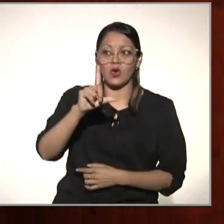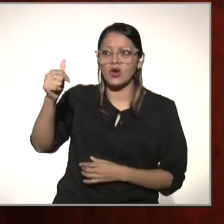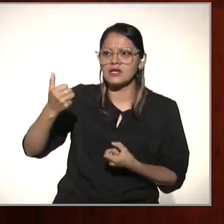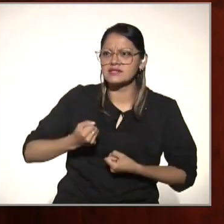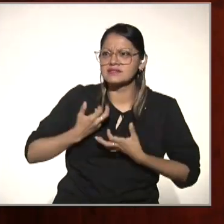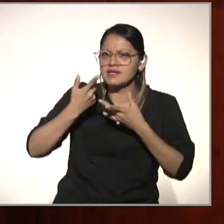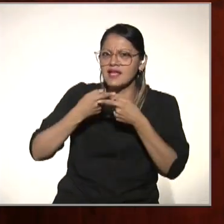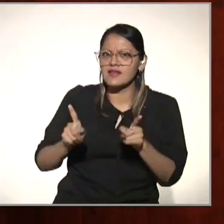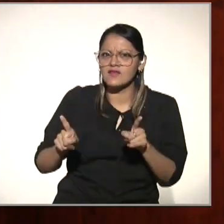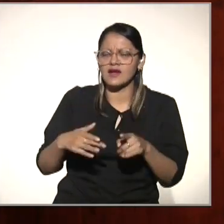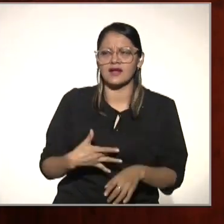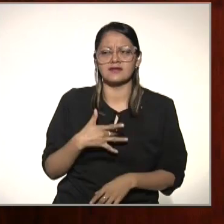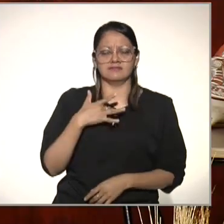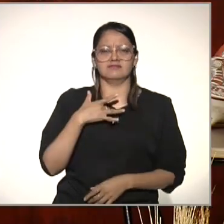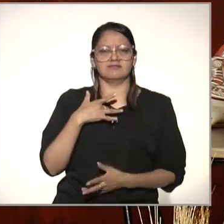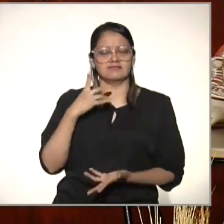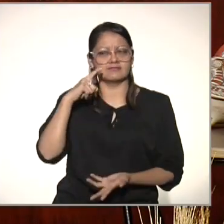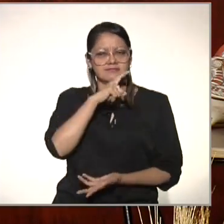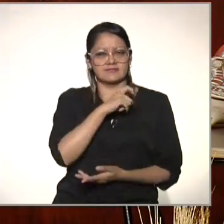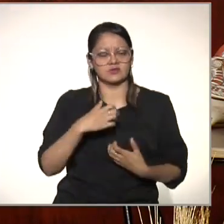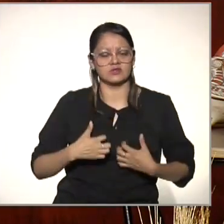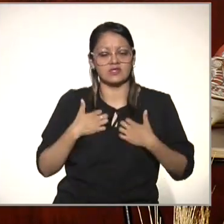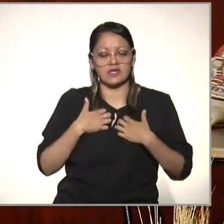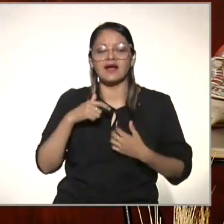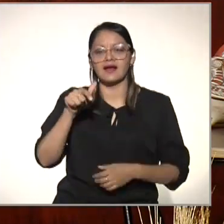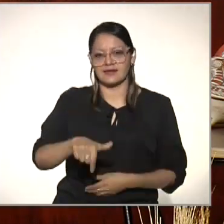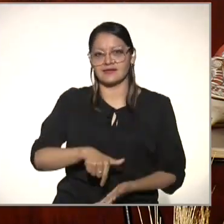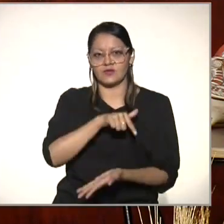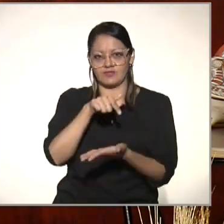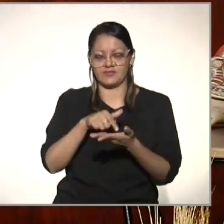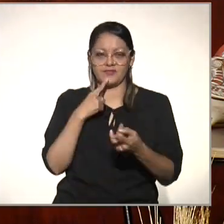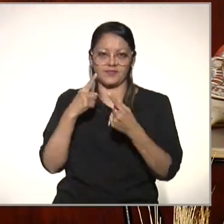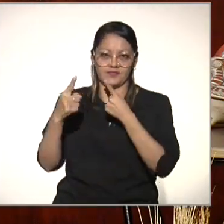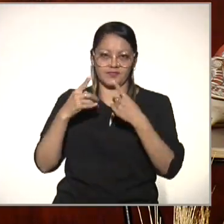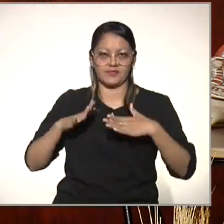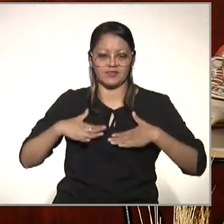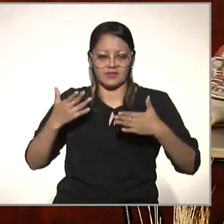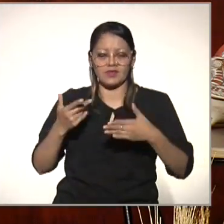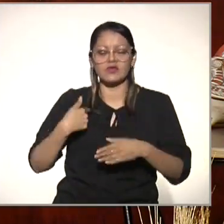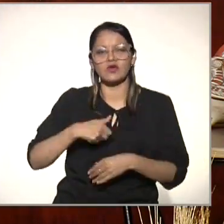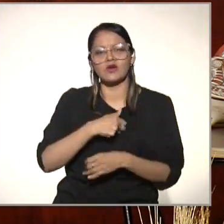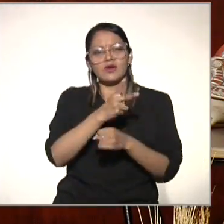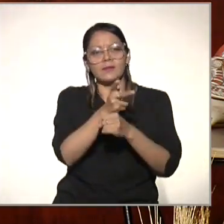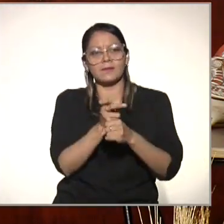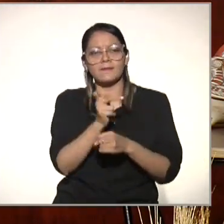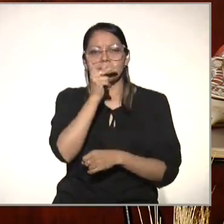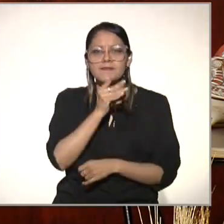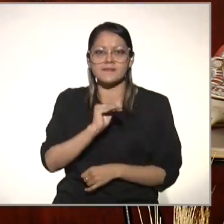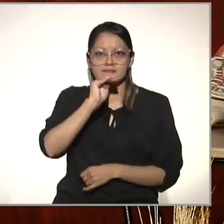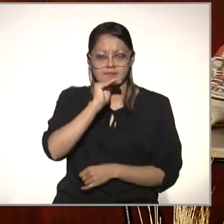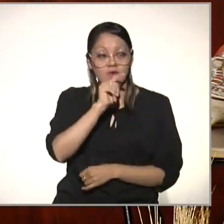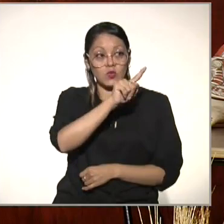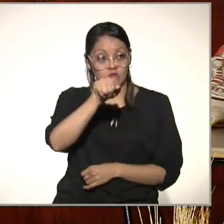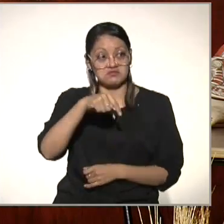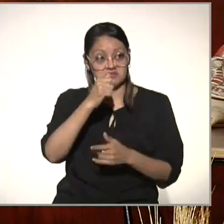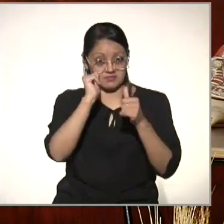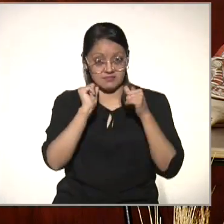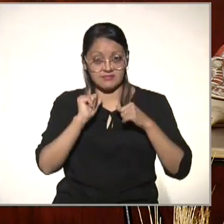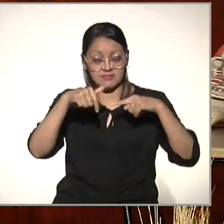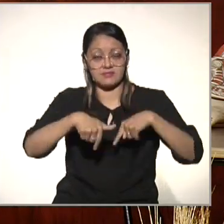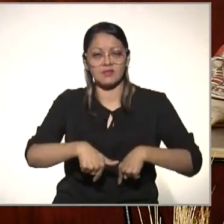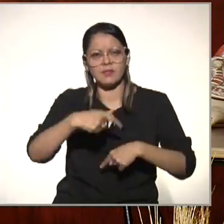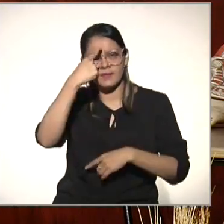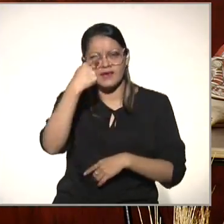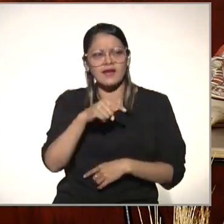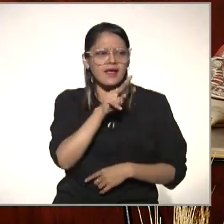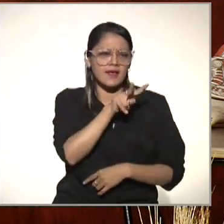de una manera distinta, ¿no? Claro, y es por eso que en este espacio obviamente estamos incitando, invitando a mamás y papás, a todos los que nos estén viendo en este momento, para